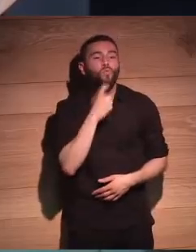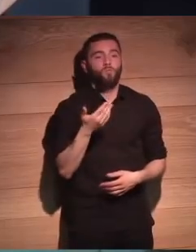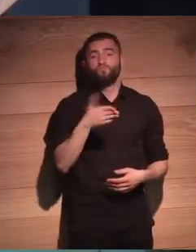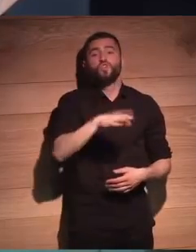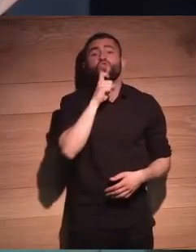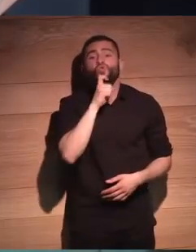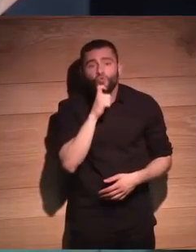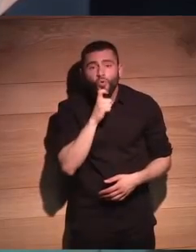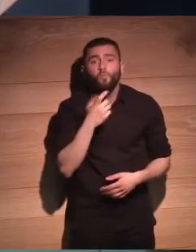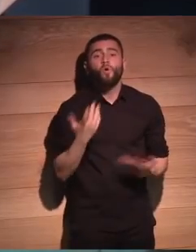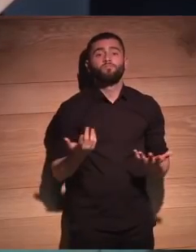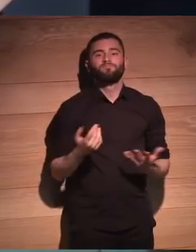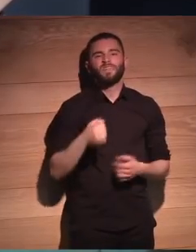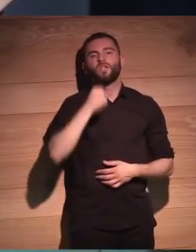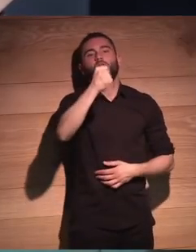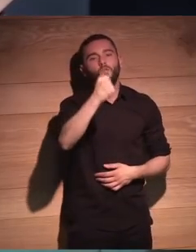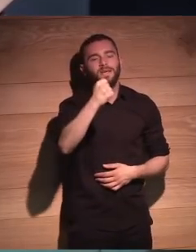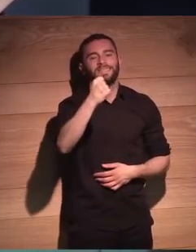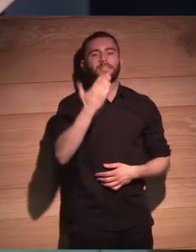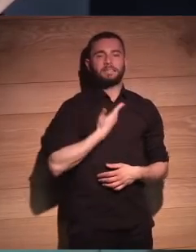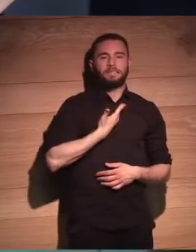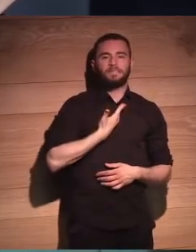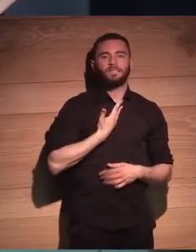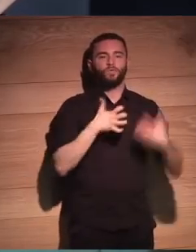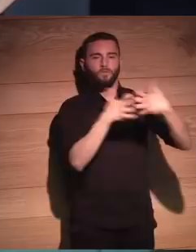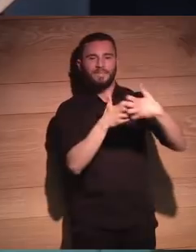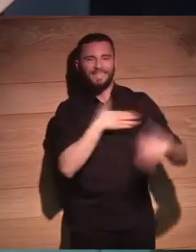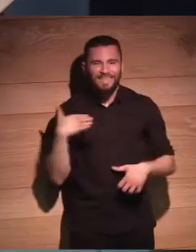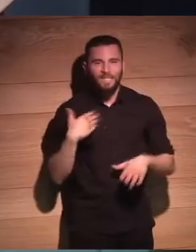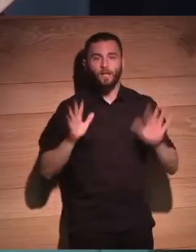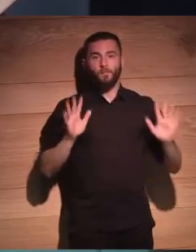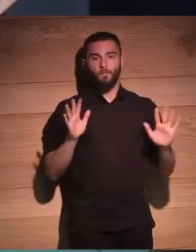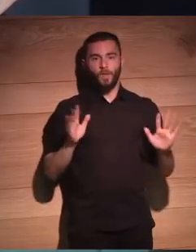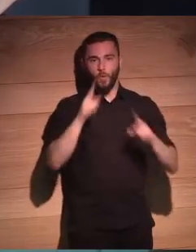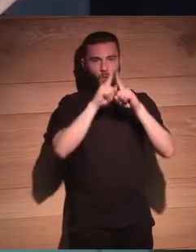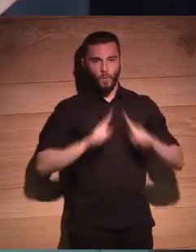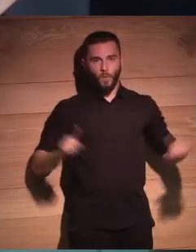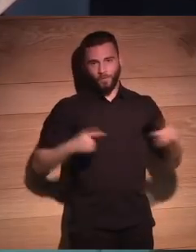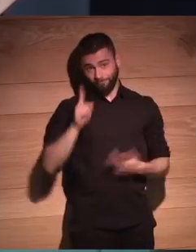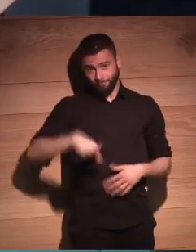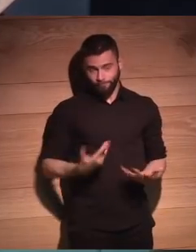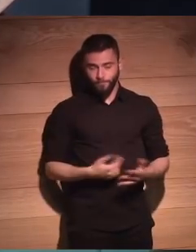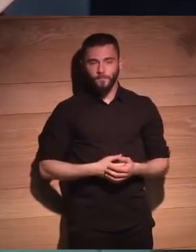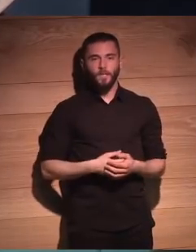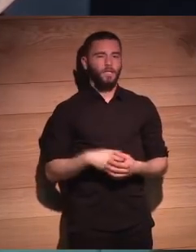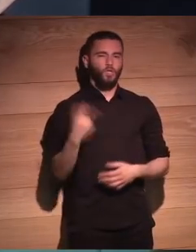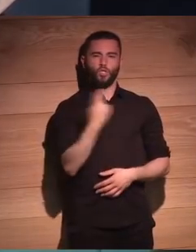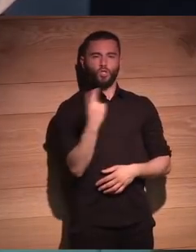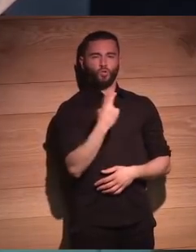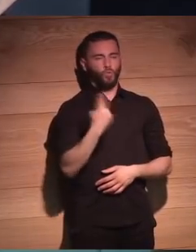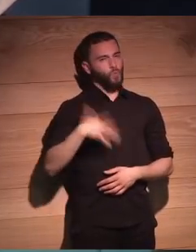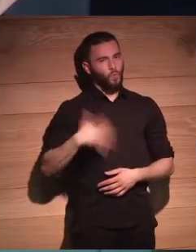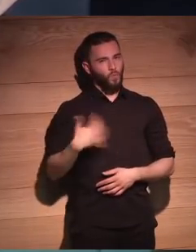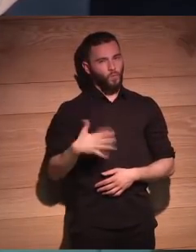pues el héroe ahí herido que quiere luchar, pero también quiere pasar desapercibido. Tienen ahí los dos un